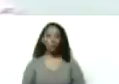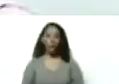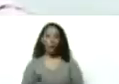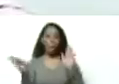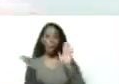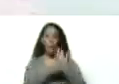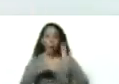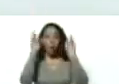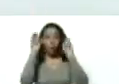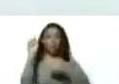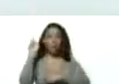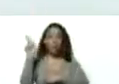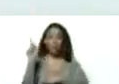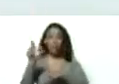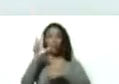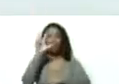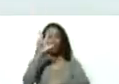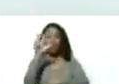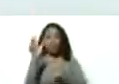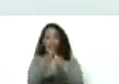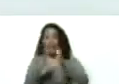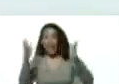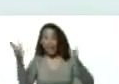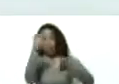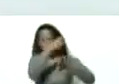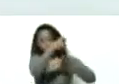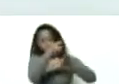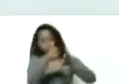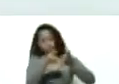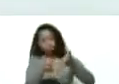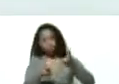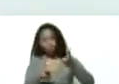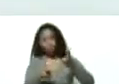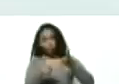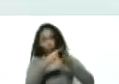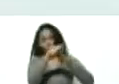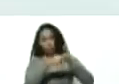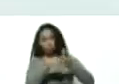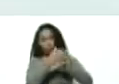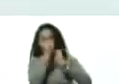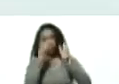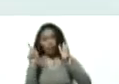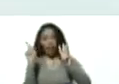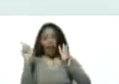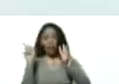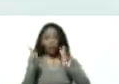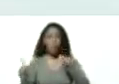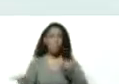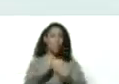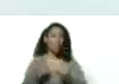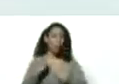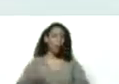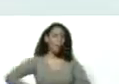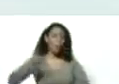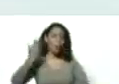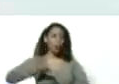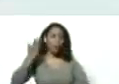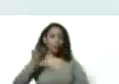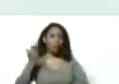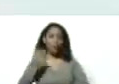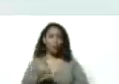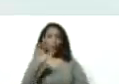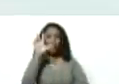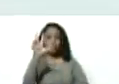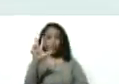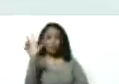marco de esas tres grandes líneas de acción, que son prioridad de las